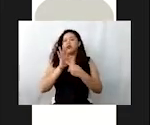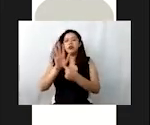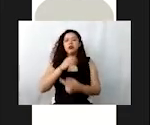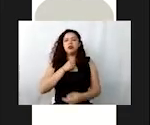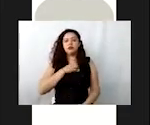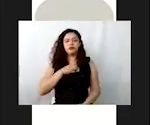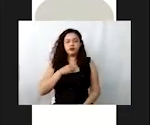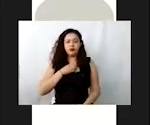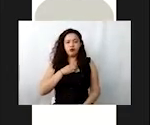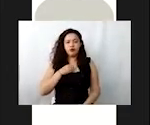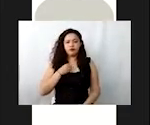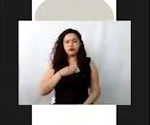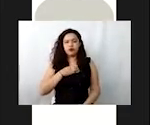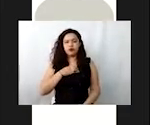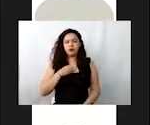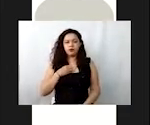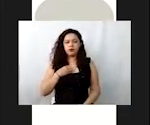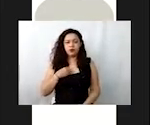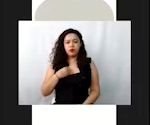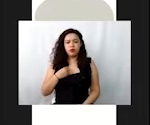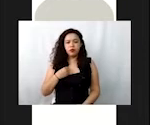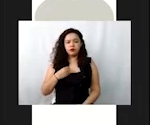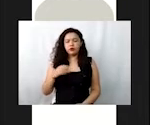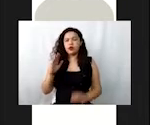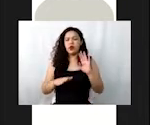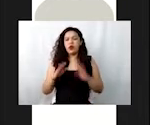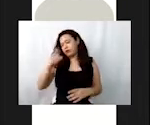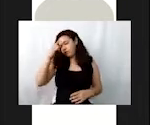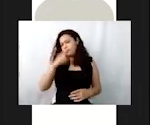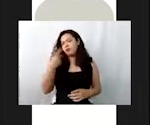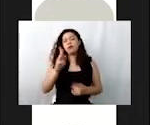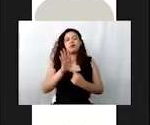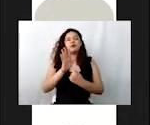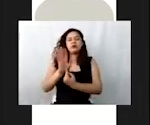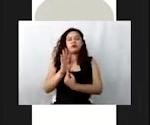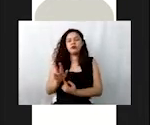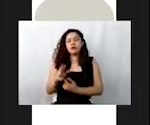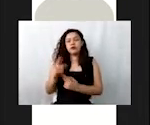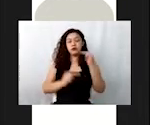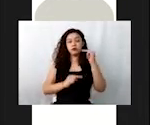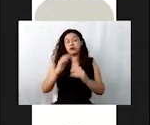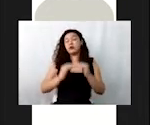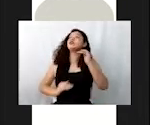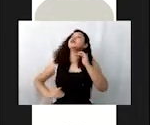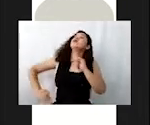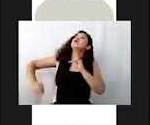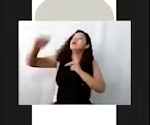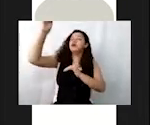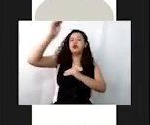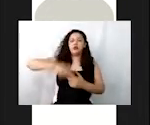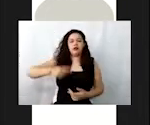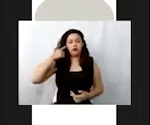hay quien hace este tema de incidencia, de mostrar sus resultados hasta el nivel más alto que pueden, como en este